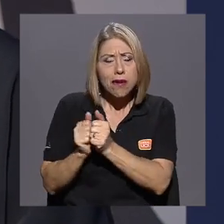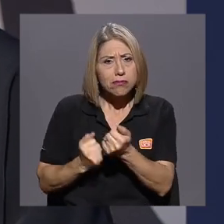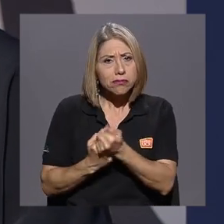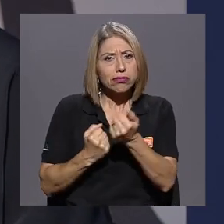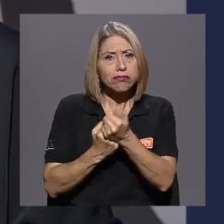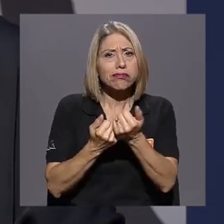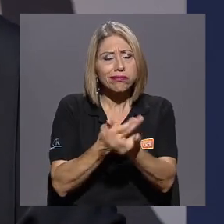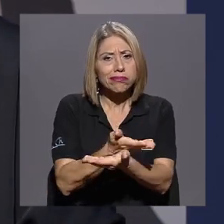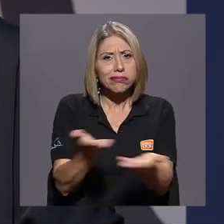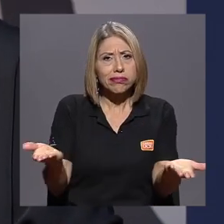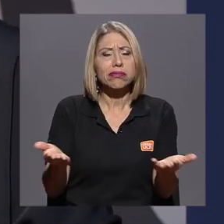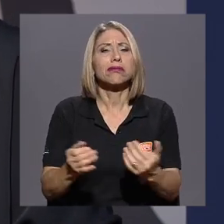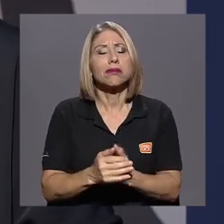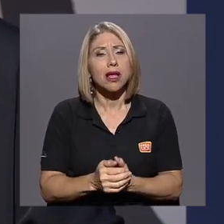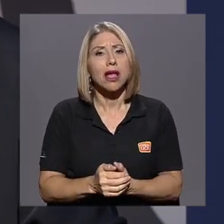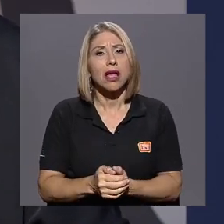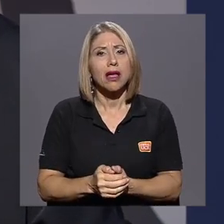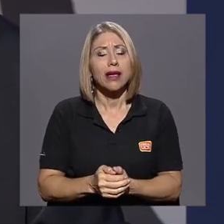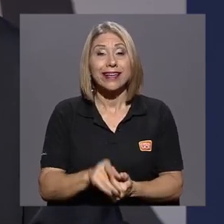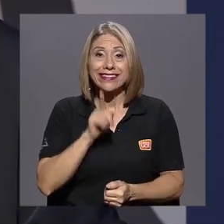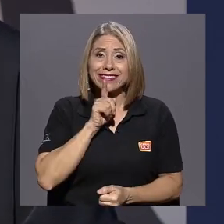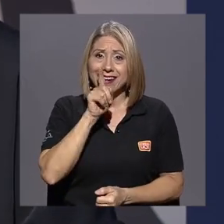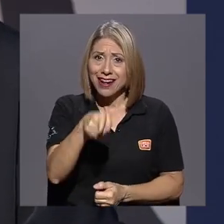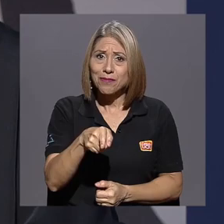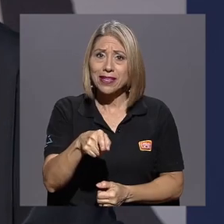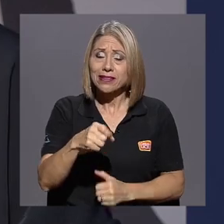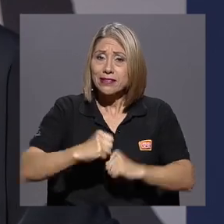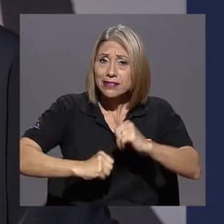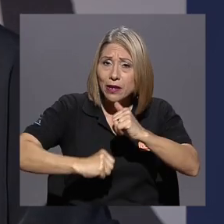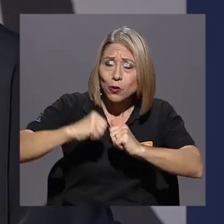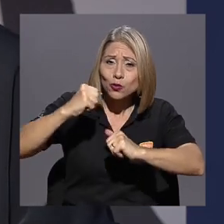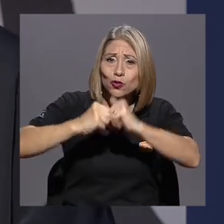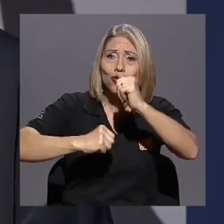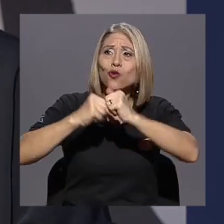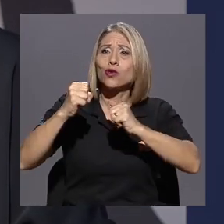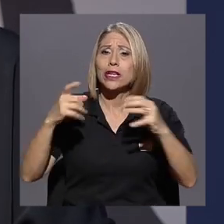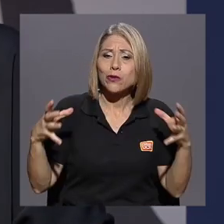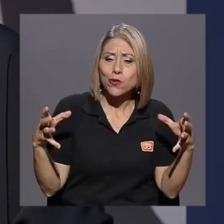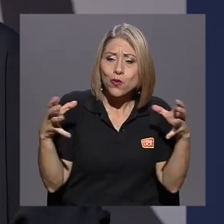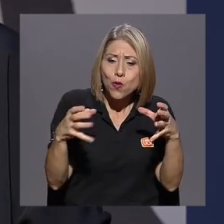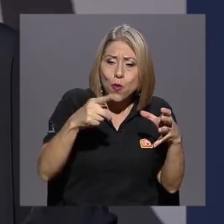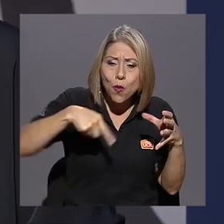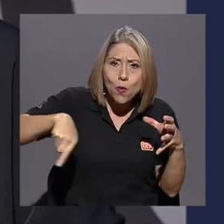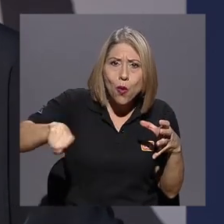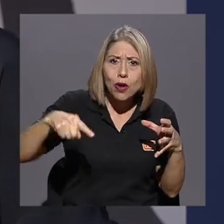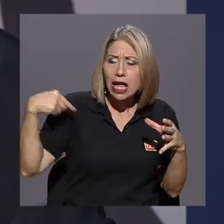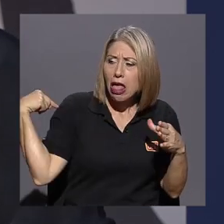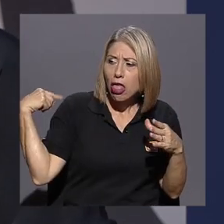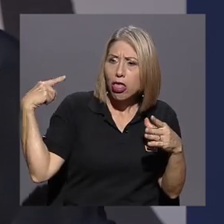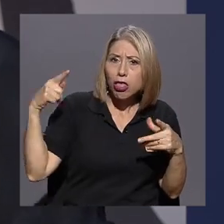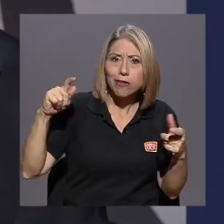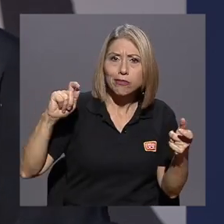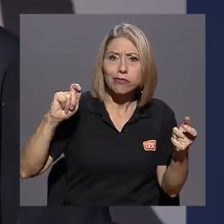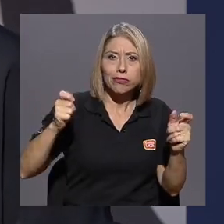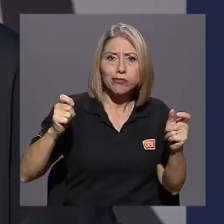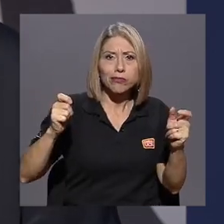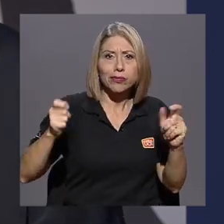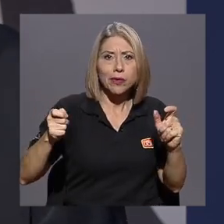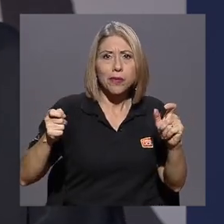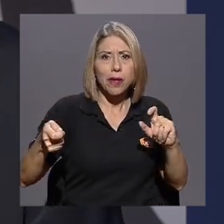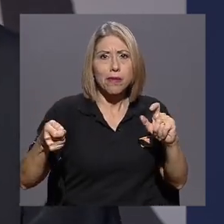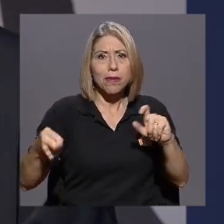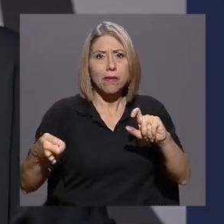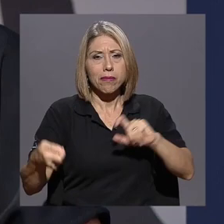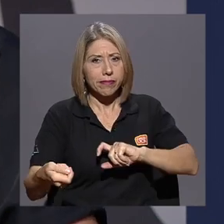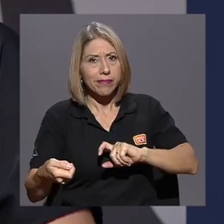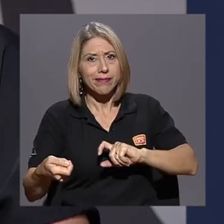También. Y realmente se construye un colectivo que ha ido cambiando en el tiempo, obviamente, ¿verdad?